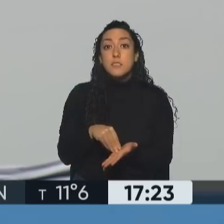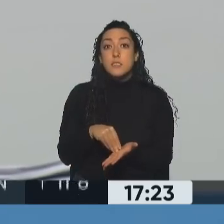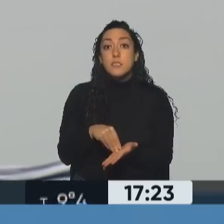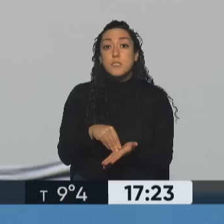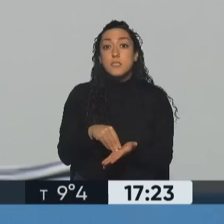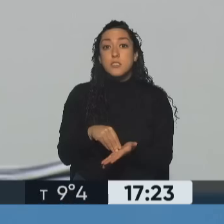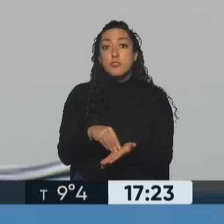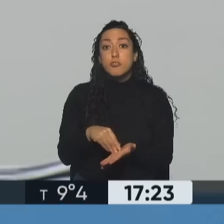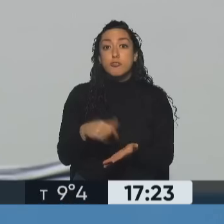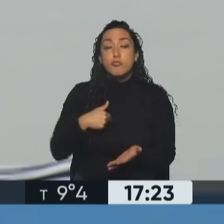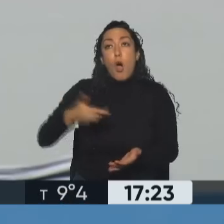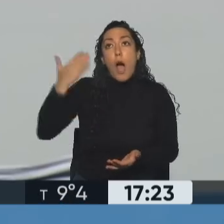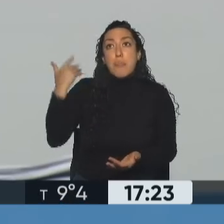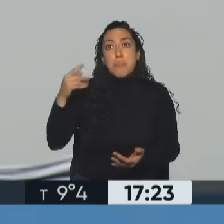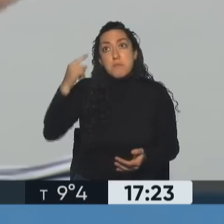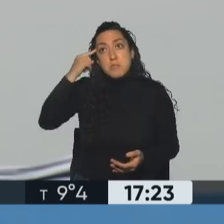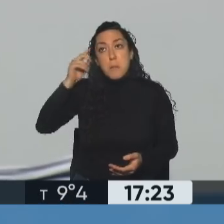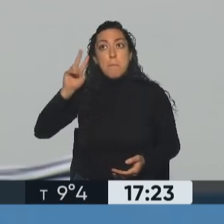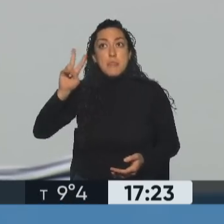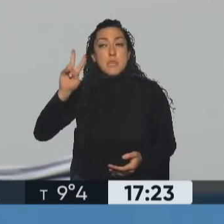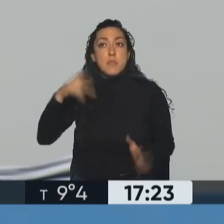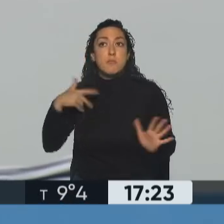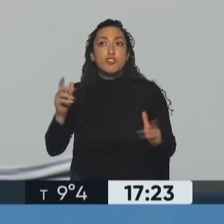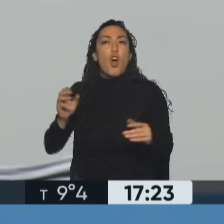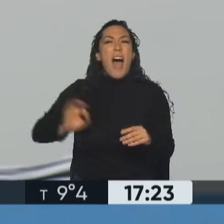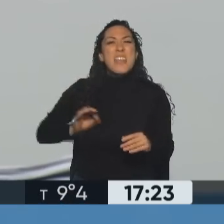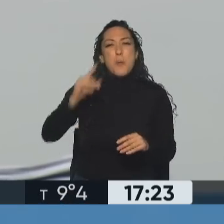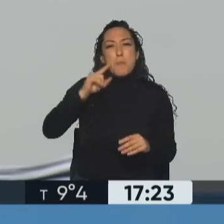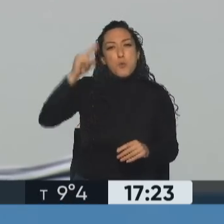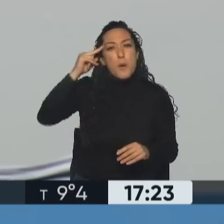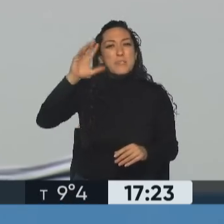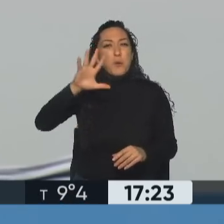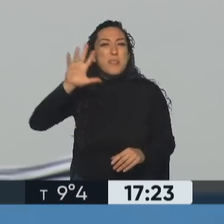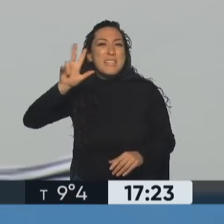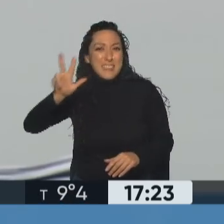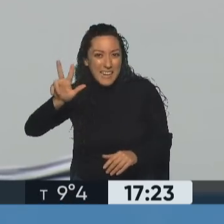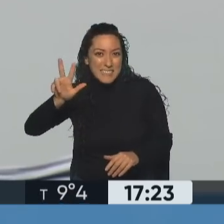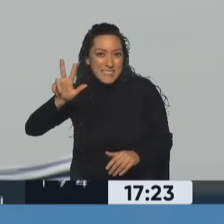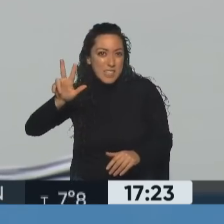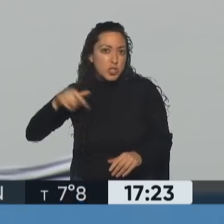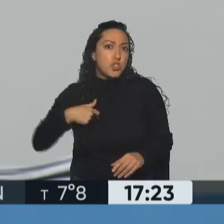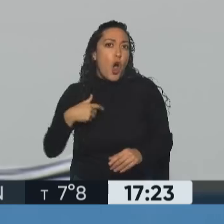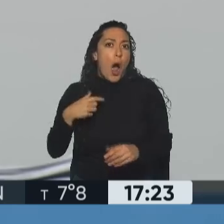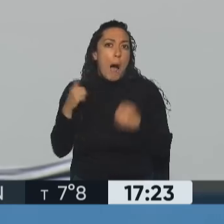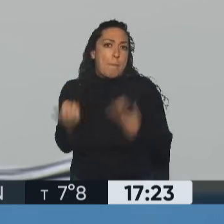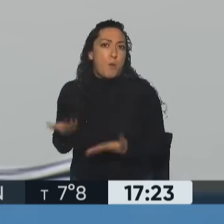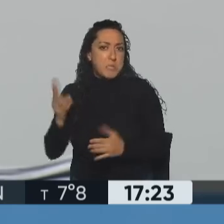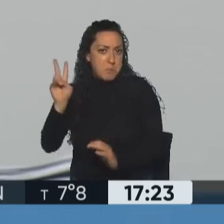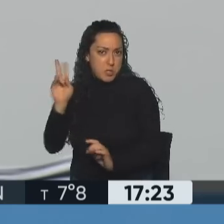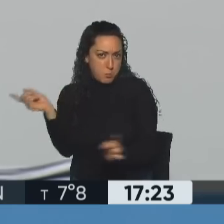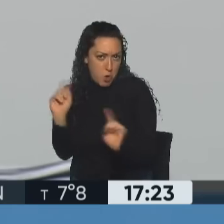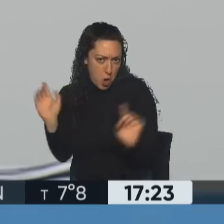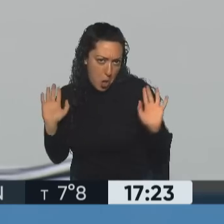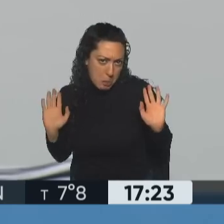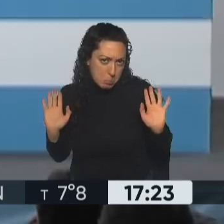¿cómo fui? Yo por lo menos me hice peronista, yo no viví el peronismo, soy del 53, tenía apenas 2 años. Imagínense si